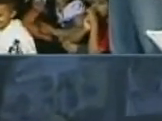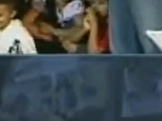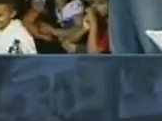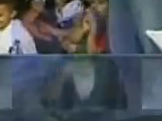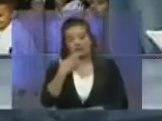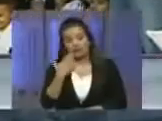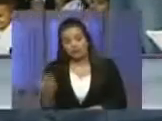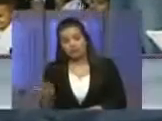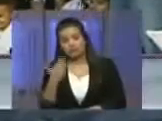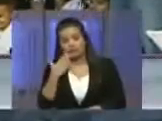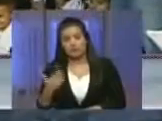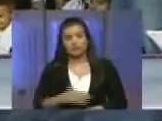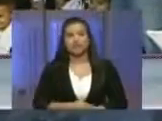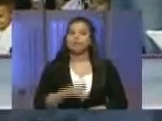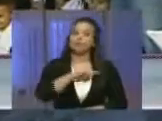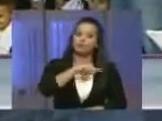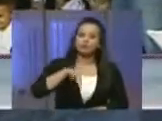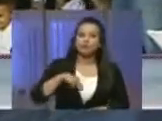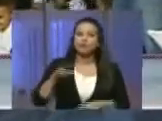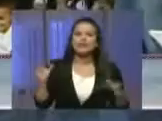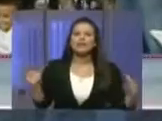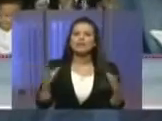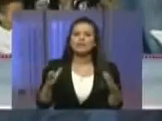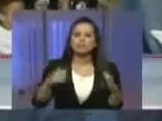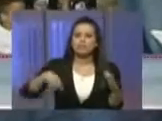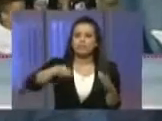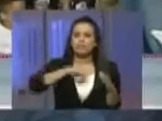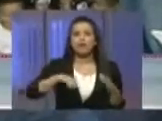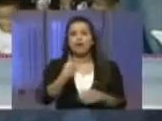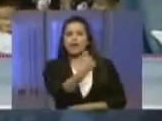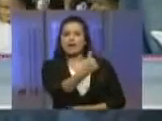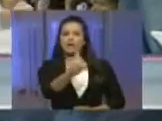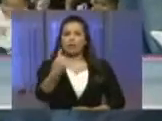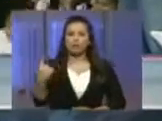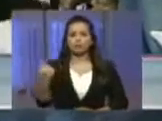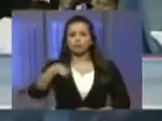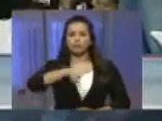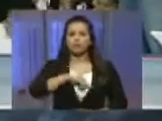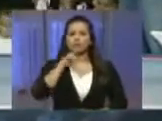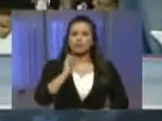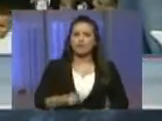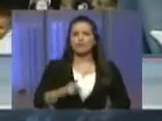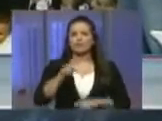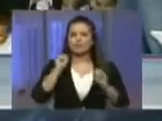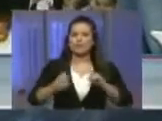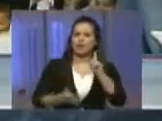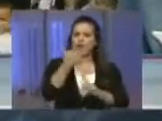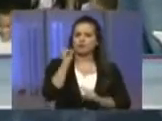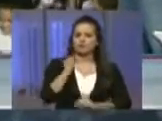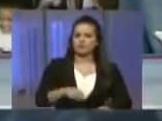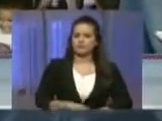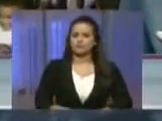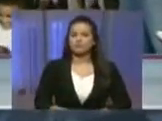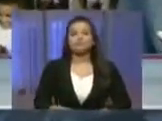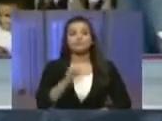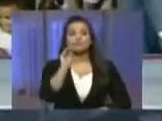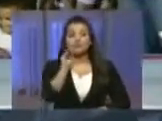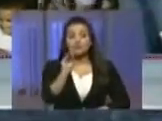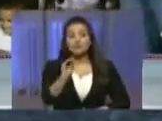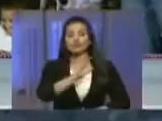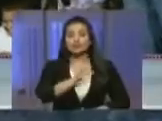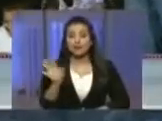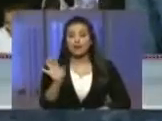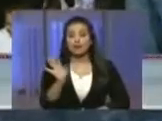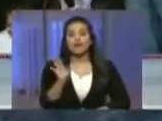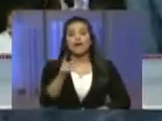y nosotros somos un equipo y cada uno de nosotros lo vamos a obtener quiero decirle que todavía